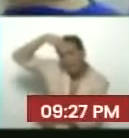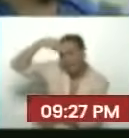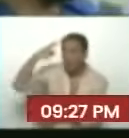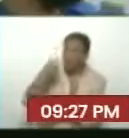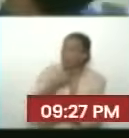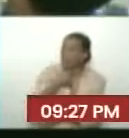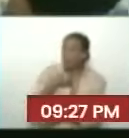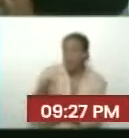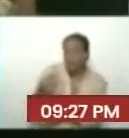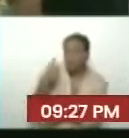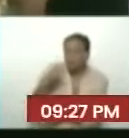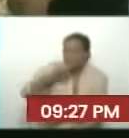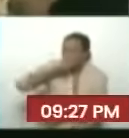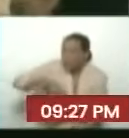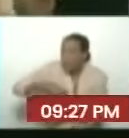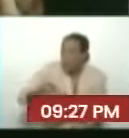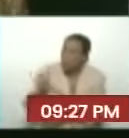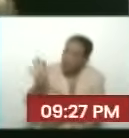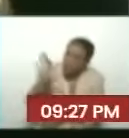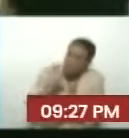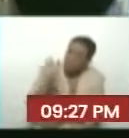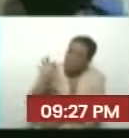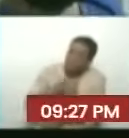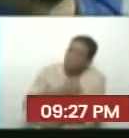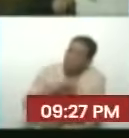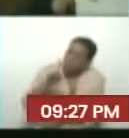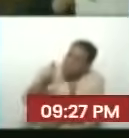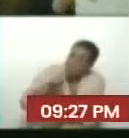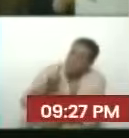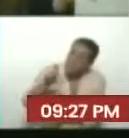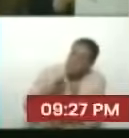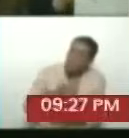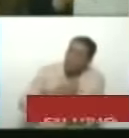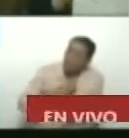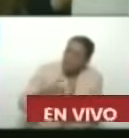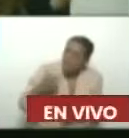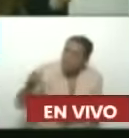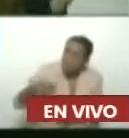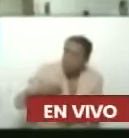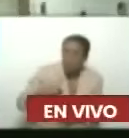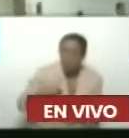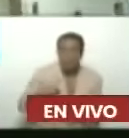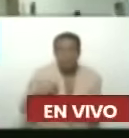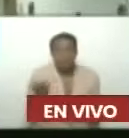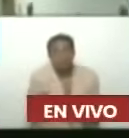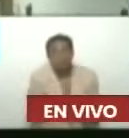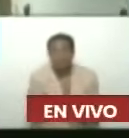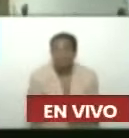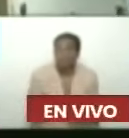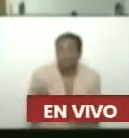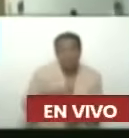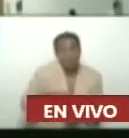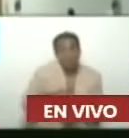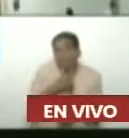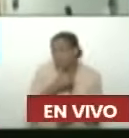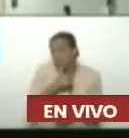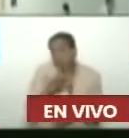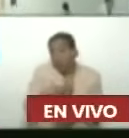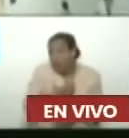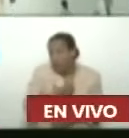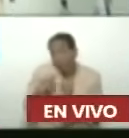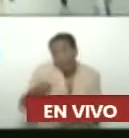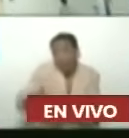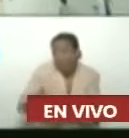que tanto me encantaba. Y yo quería ese juguete. Lo quería, pero demasiado. Y bueno, en ese momento mi mamá me dijo que no lo